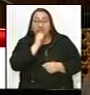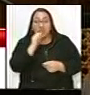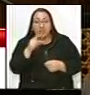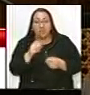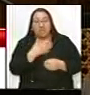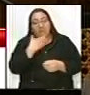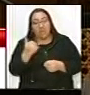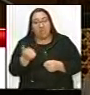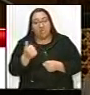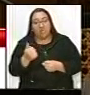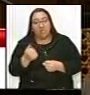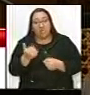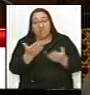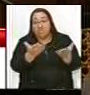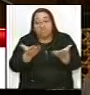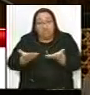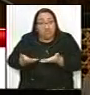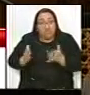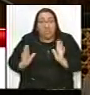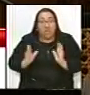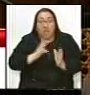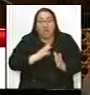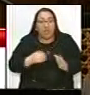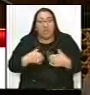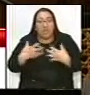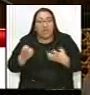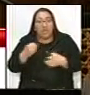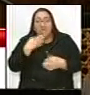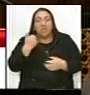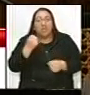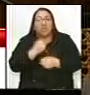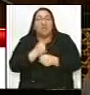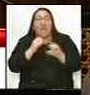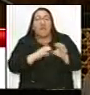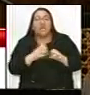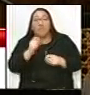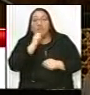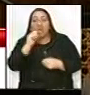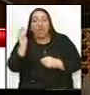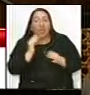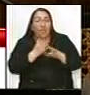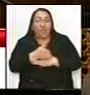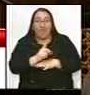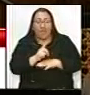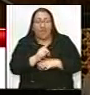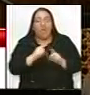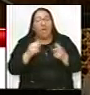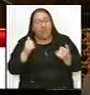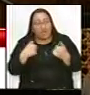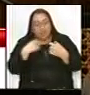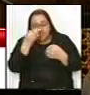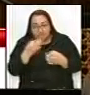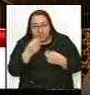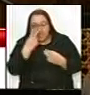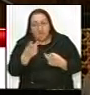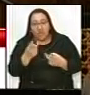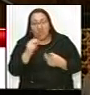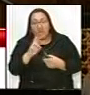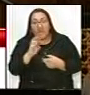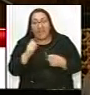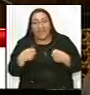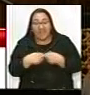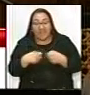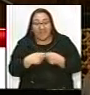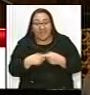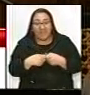y bienvenido sea porque el estado debe ir hacia donde la actividad privada no va pero ahora tenemos un hecho real una red sur